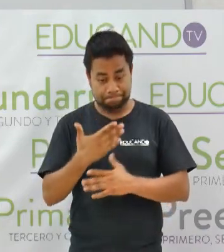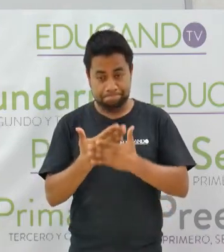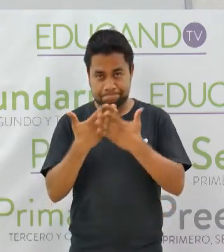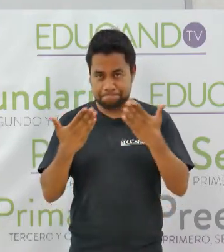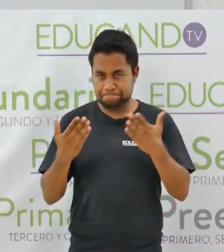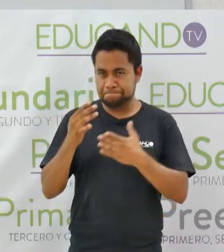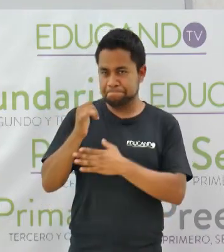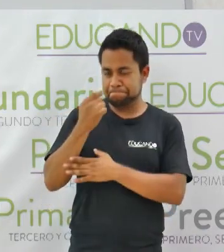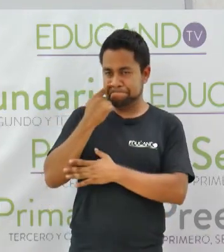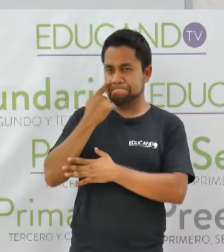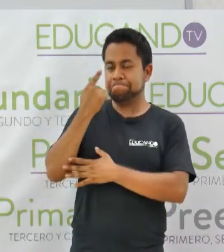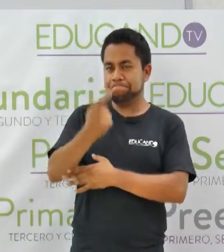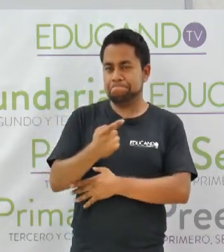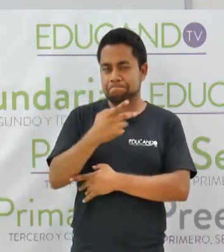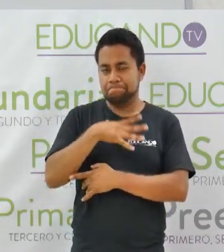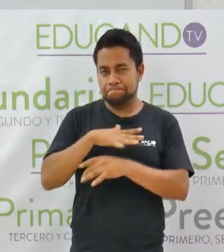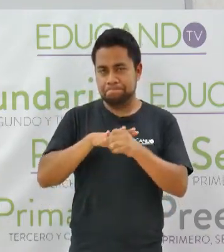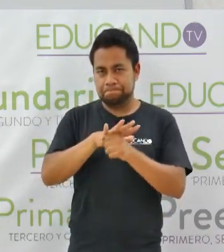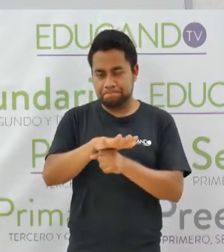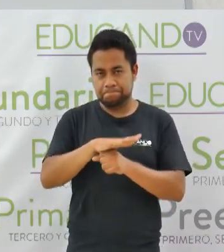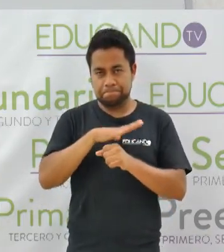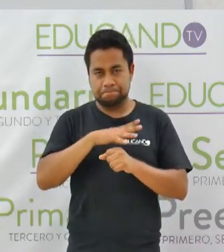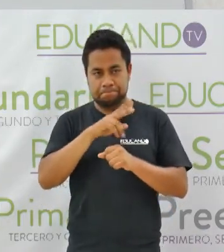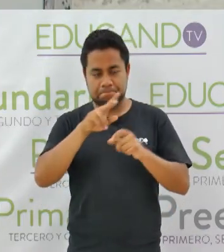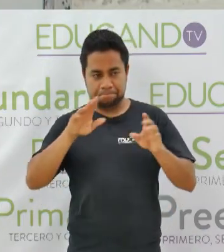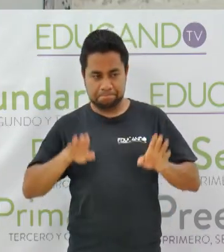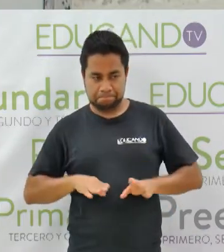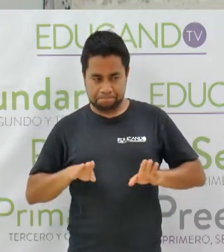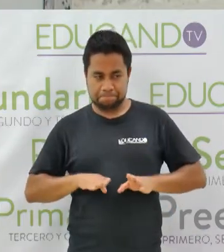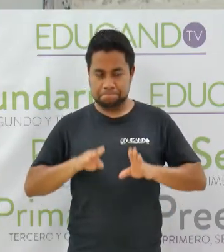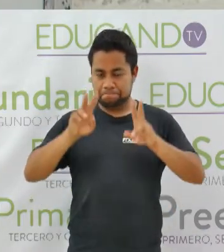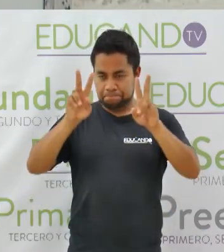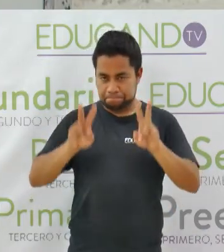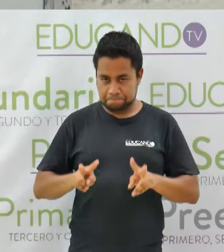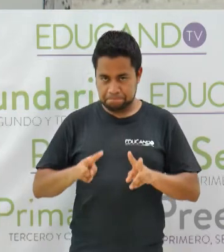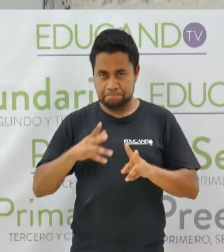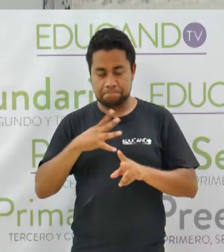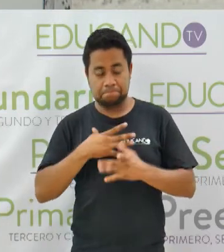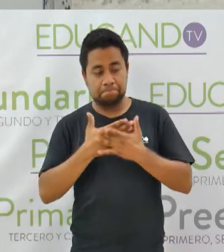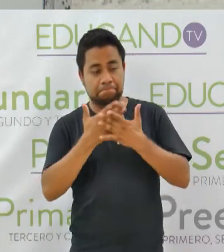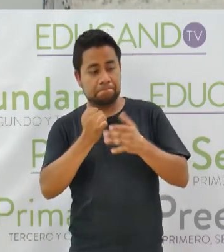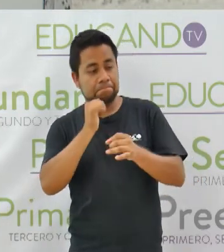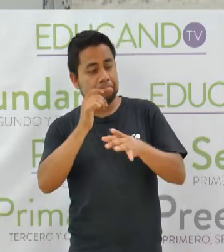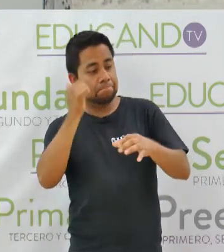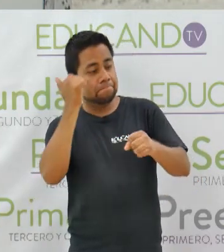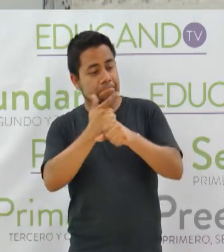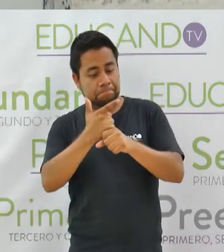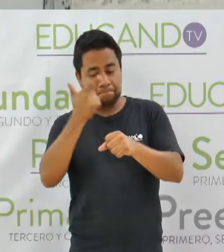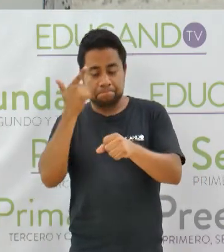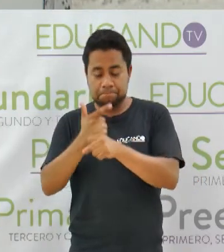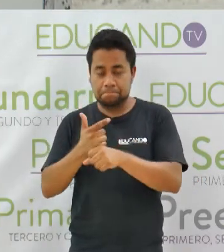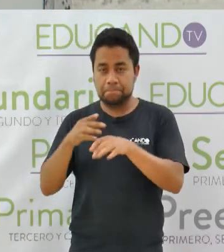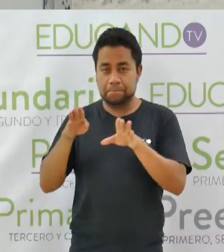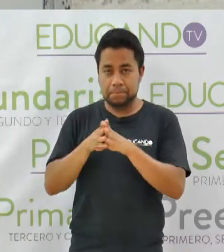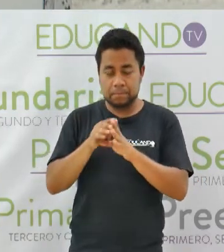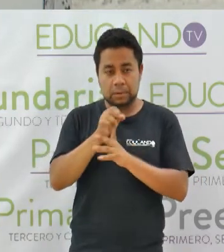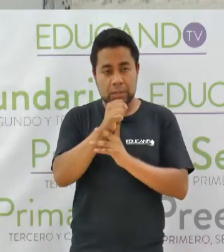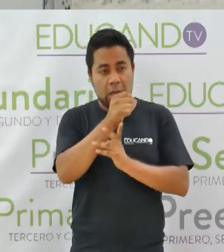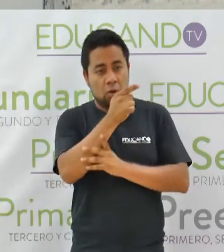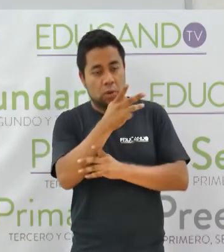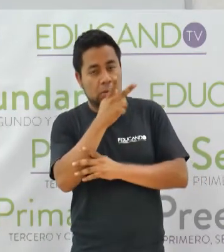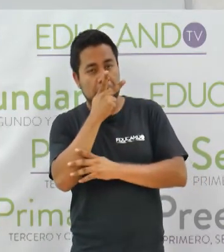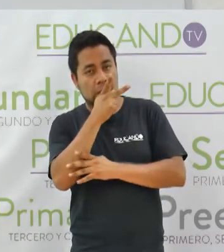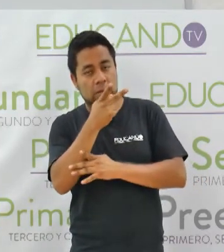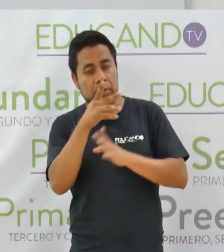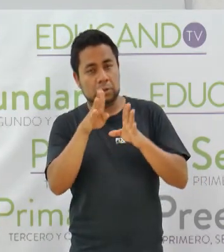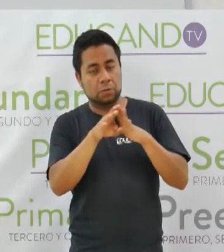Ahora sí, tenemos cada una de estas dos características. Hemos identificado, bien, cómo algunas